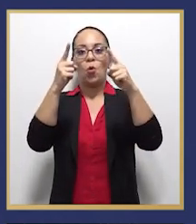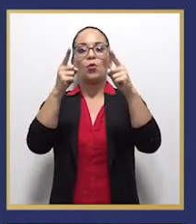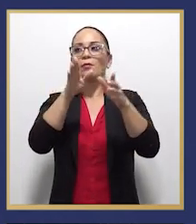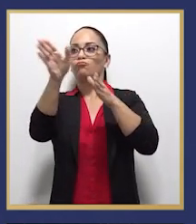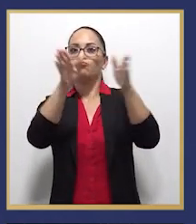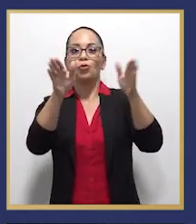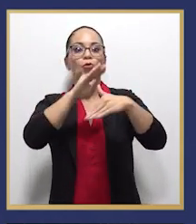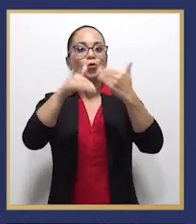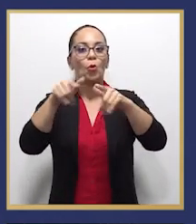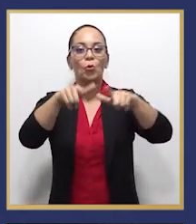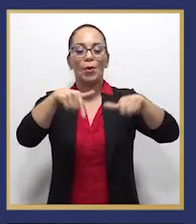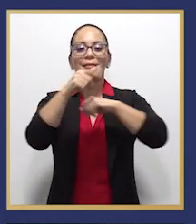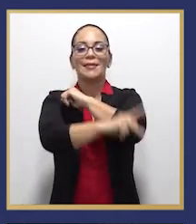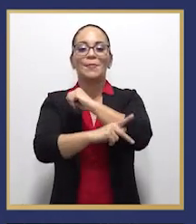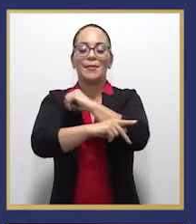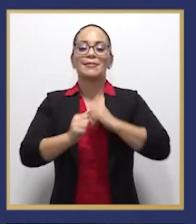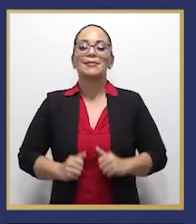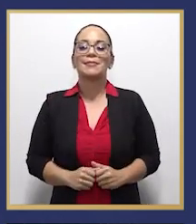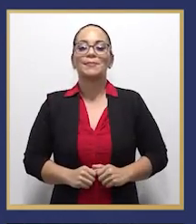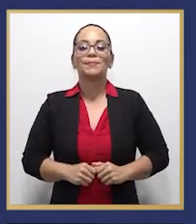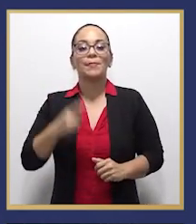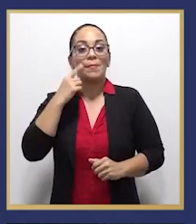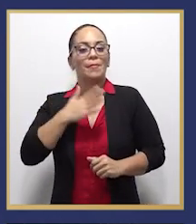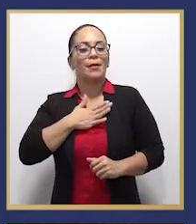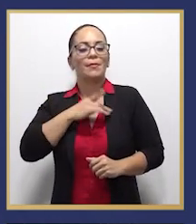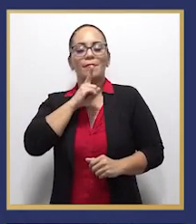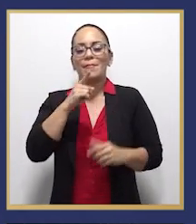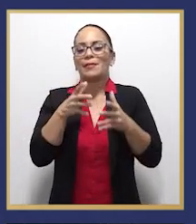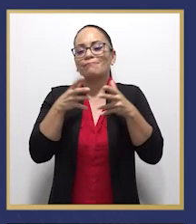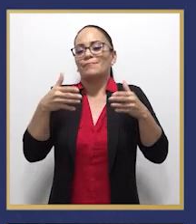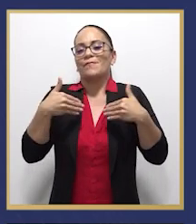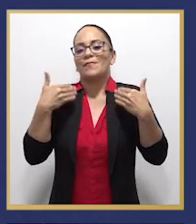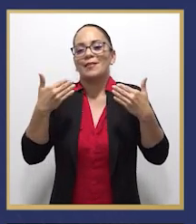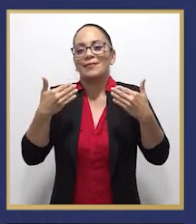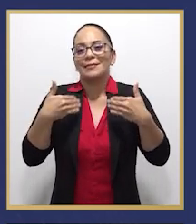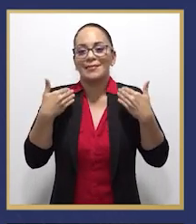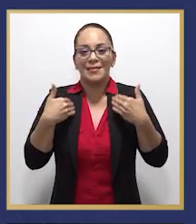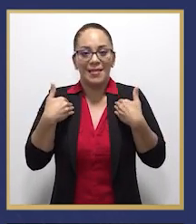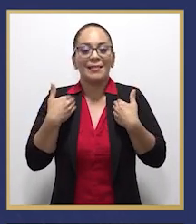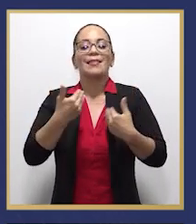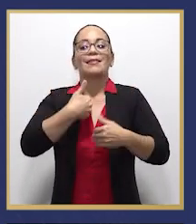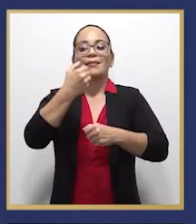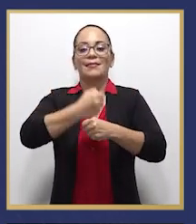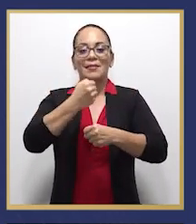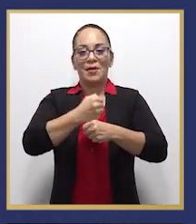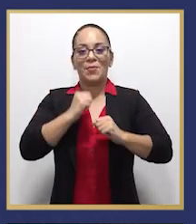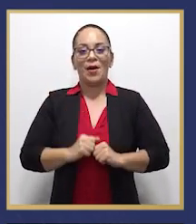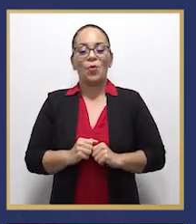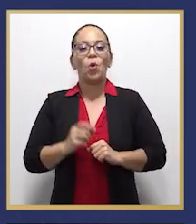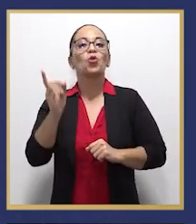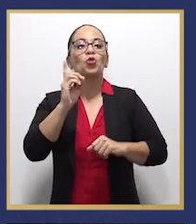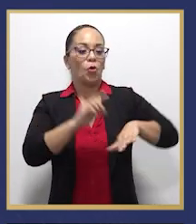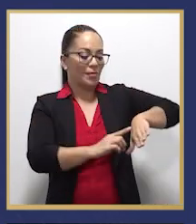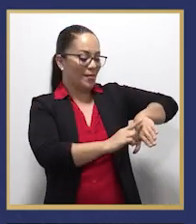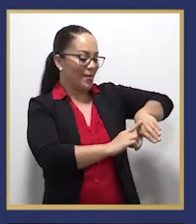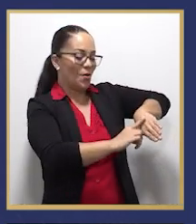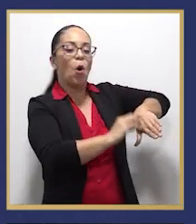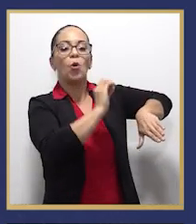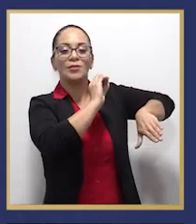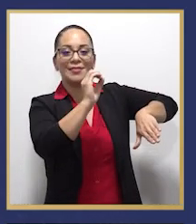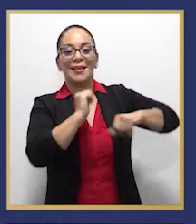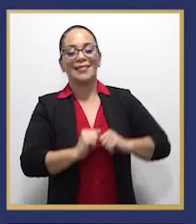las partes del territorio nacional para mí es una felicidad una alegría El contar con trabajo en la zona de